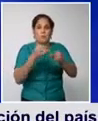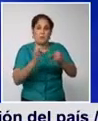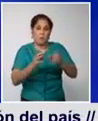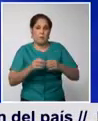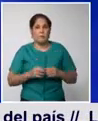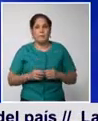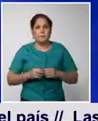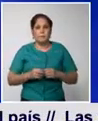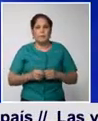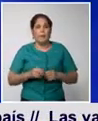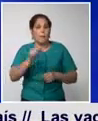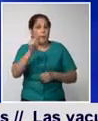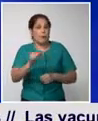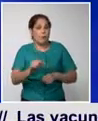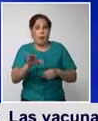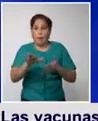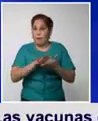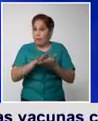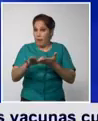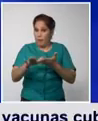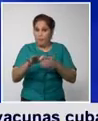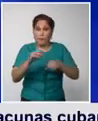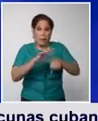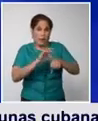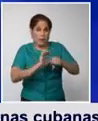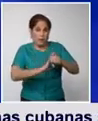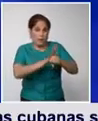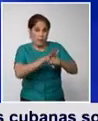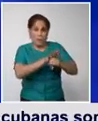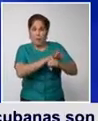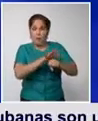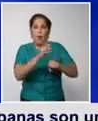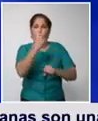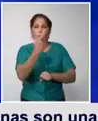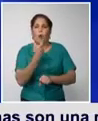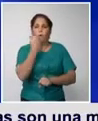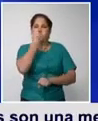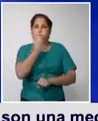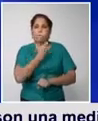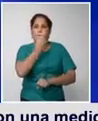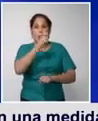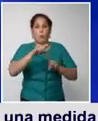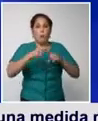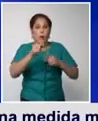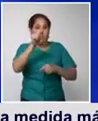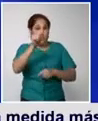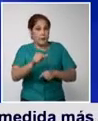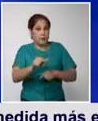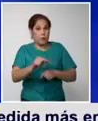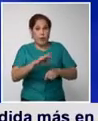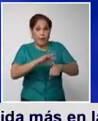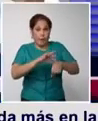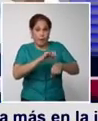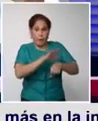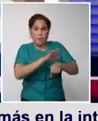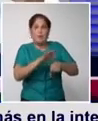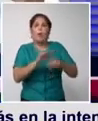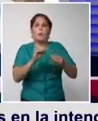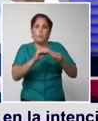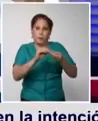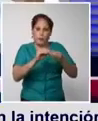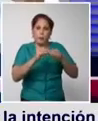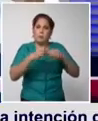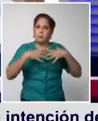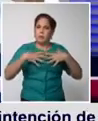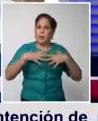los convalecientes es una sola dosis, es suficiente porque ya los convalecientes estuvieron en contacto con el virus y por